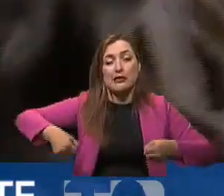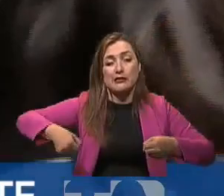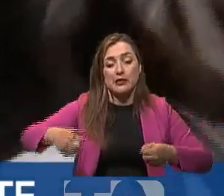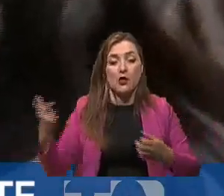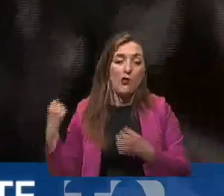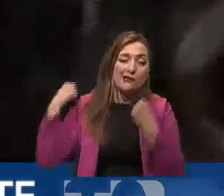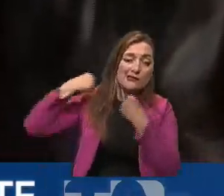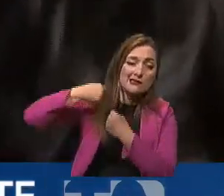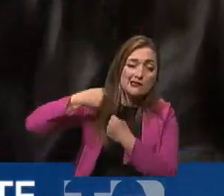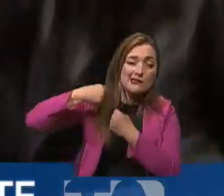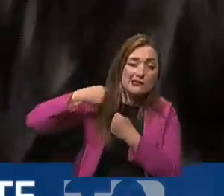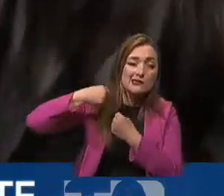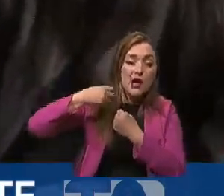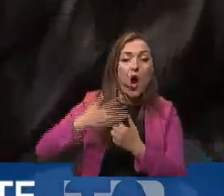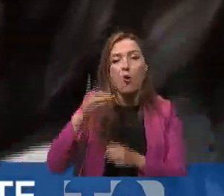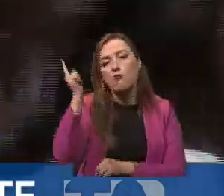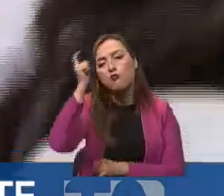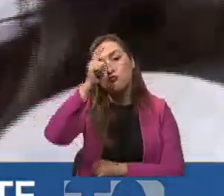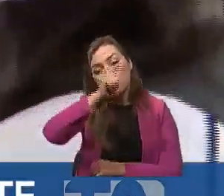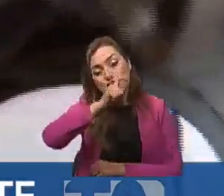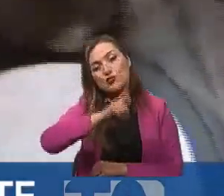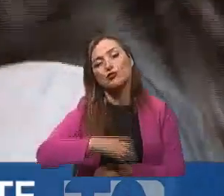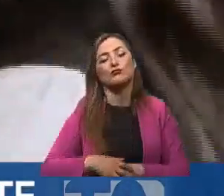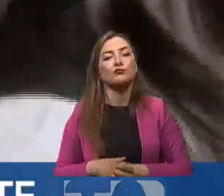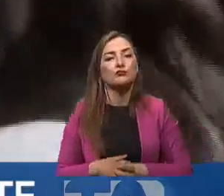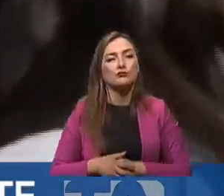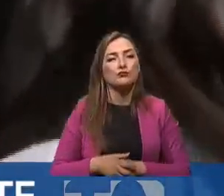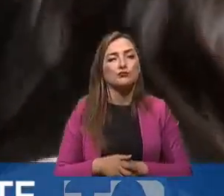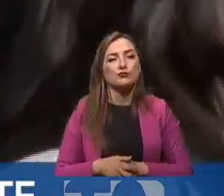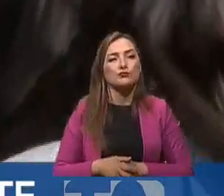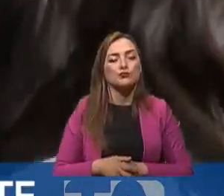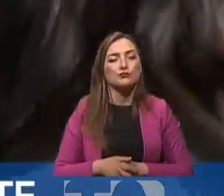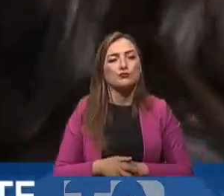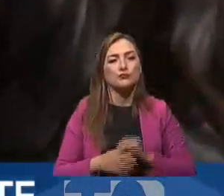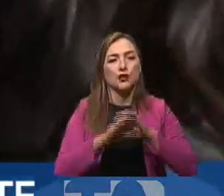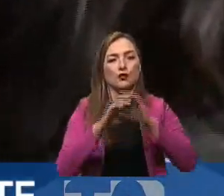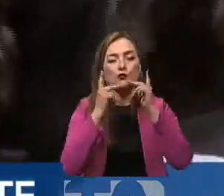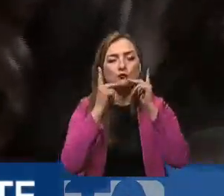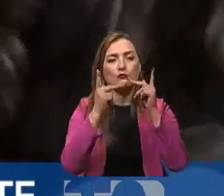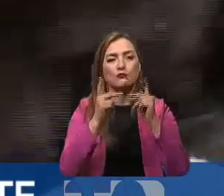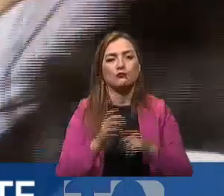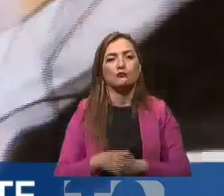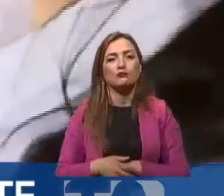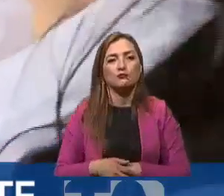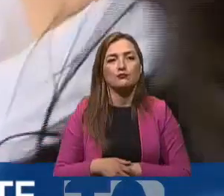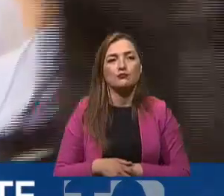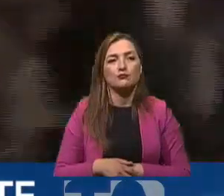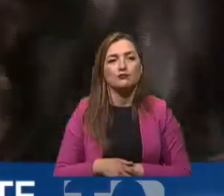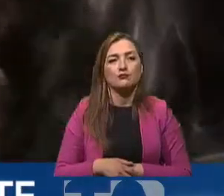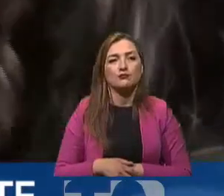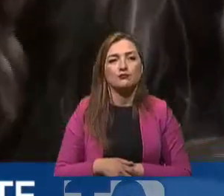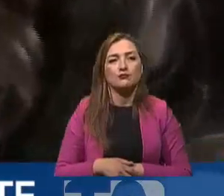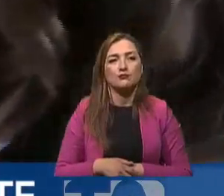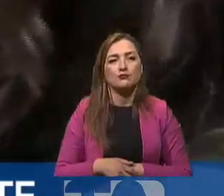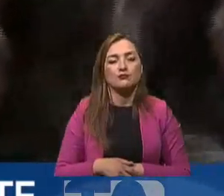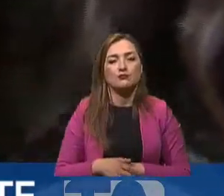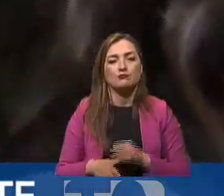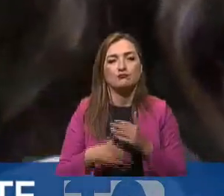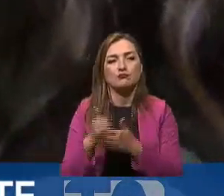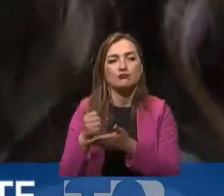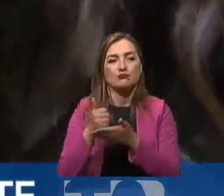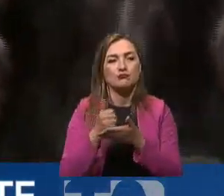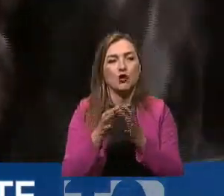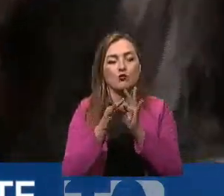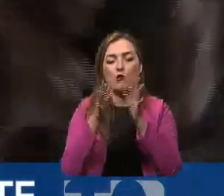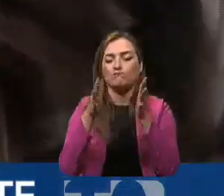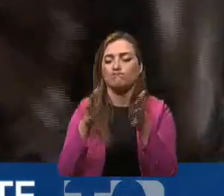o al hombro. Entonces era bastante complicado el tema de no tener el servicio de transporte público, que ahora yo creo que beneficia a todos